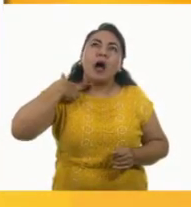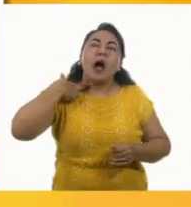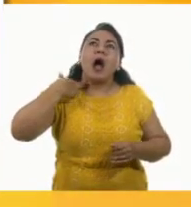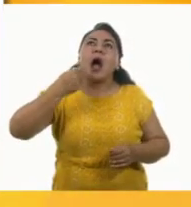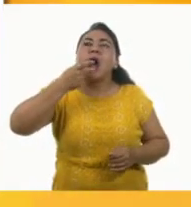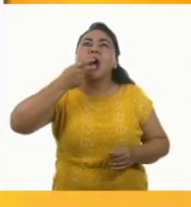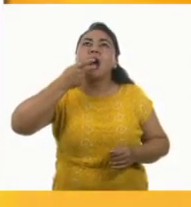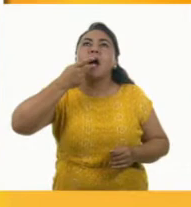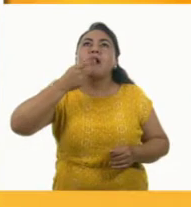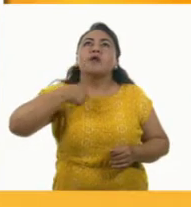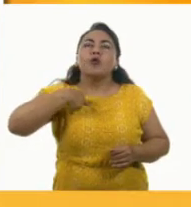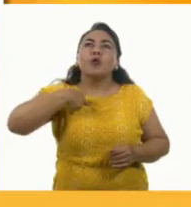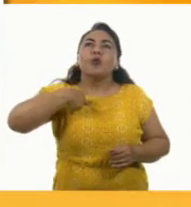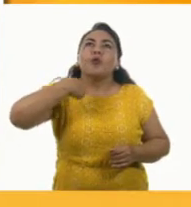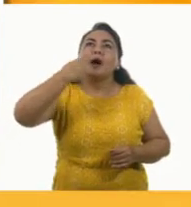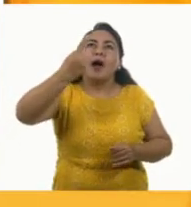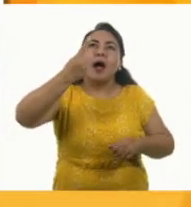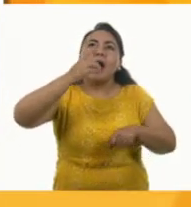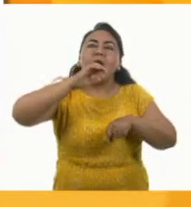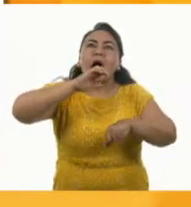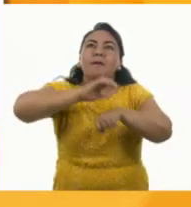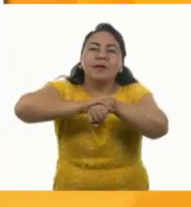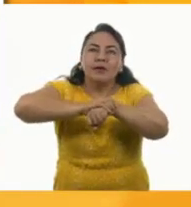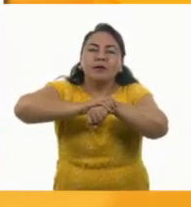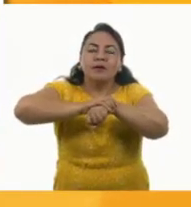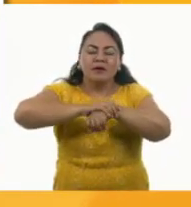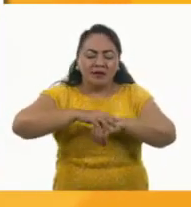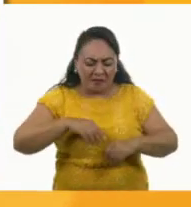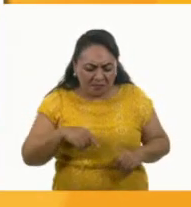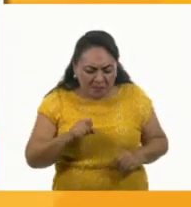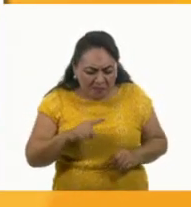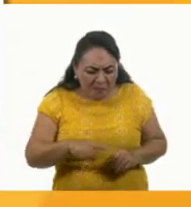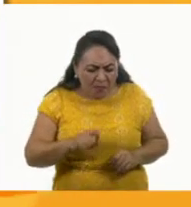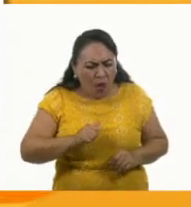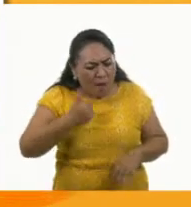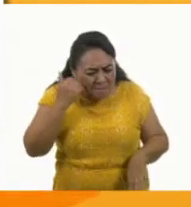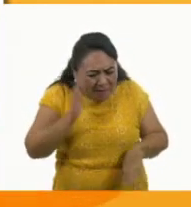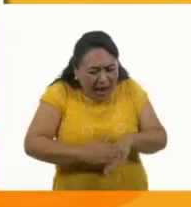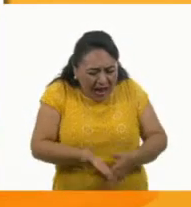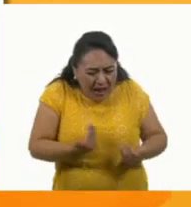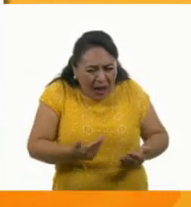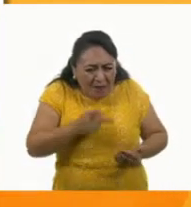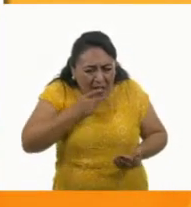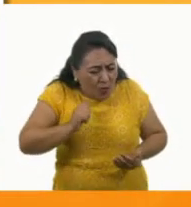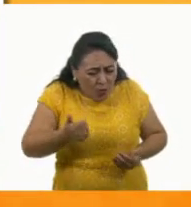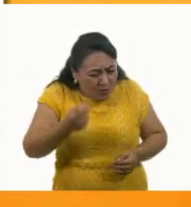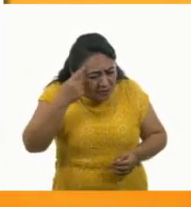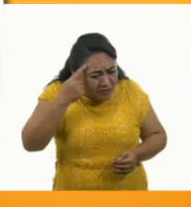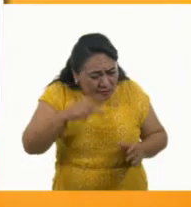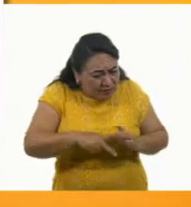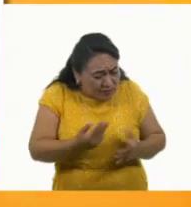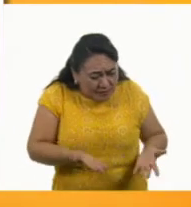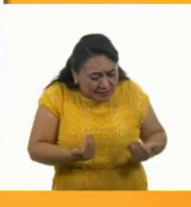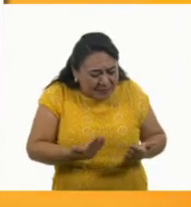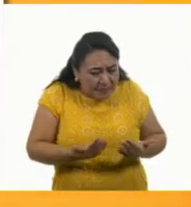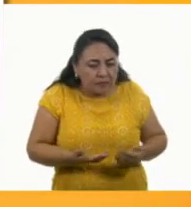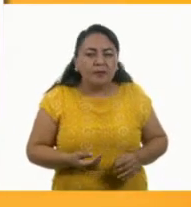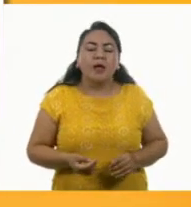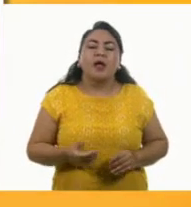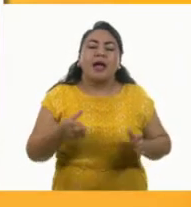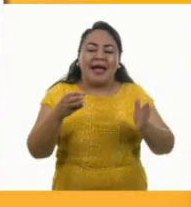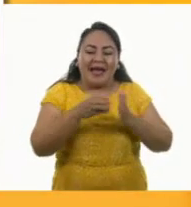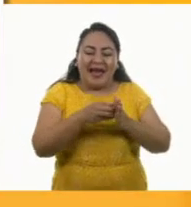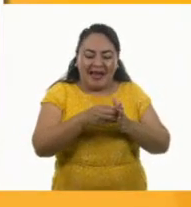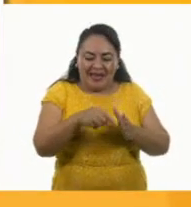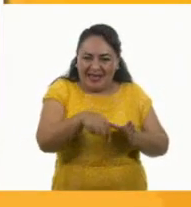quiero ser tu amigo. No le cabían más palabras en la cabeza. La caja de donde